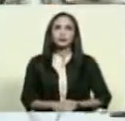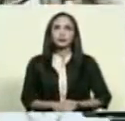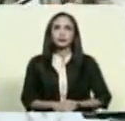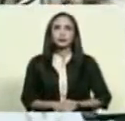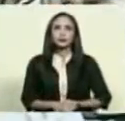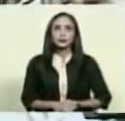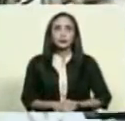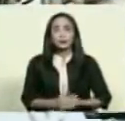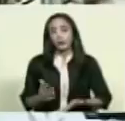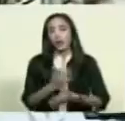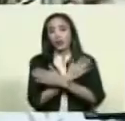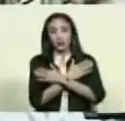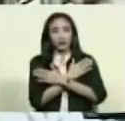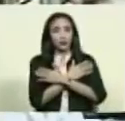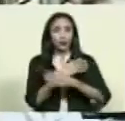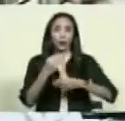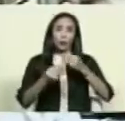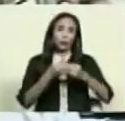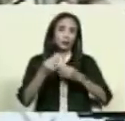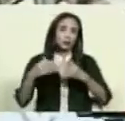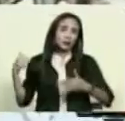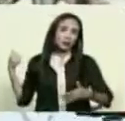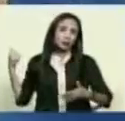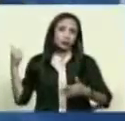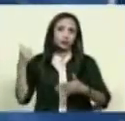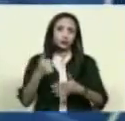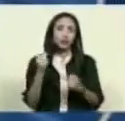trabajo que hemos realizado.